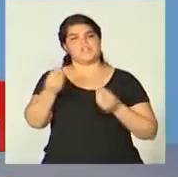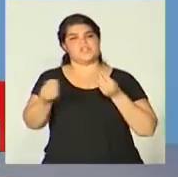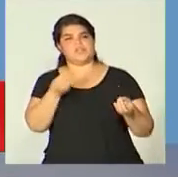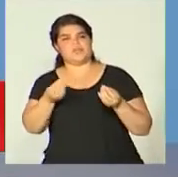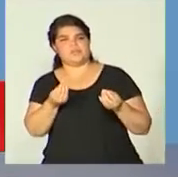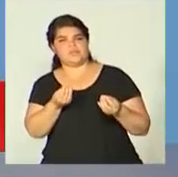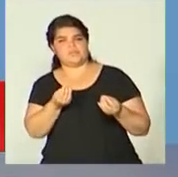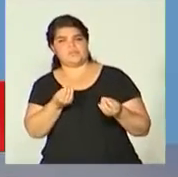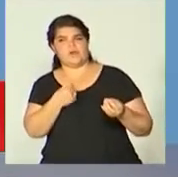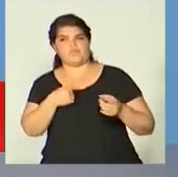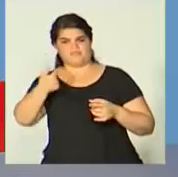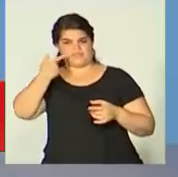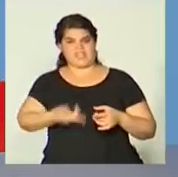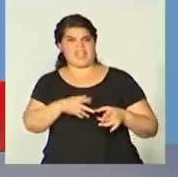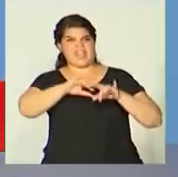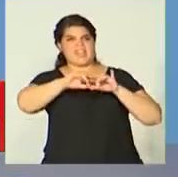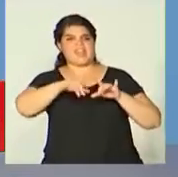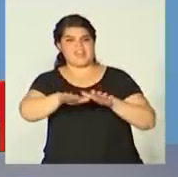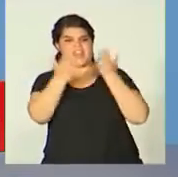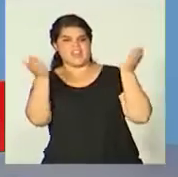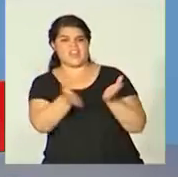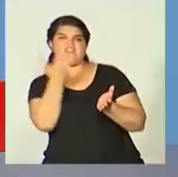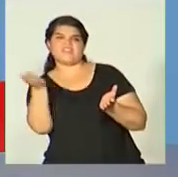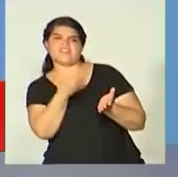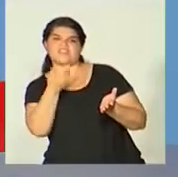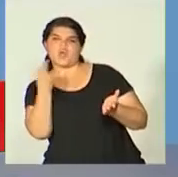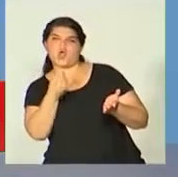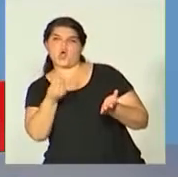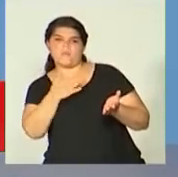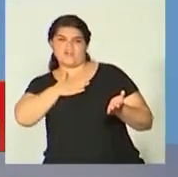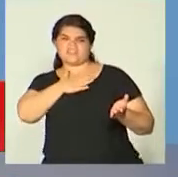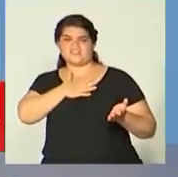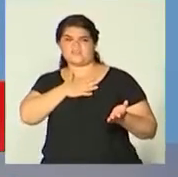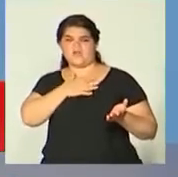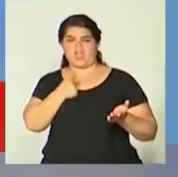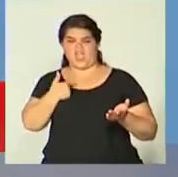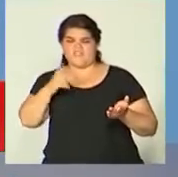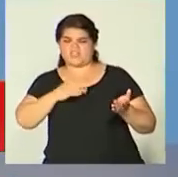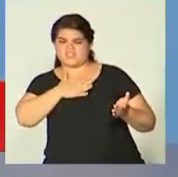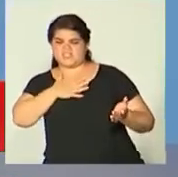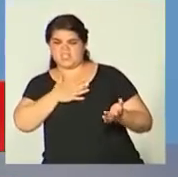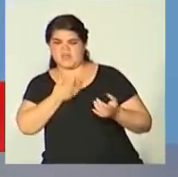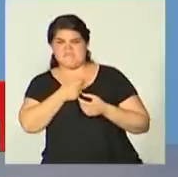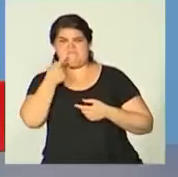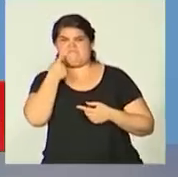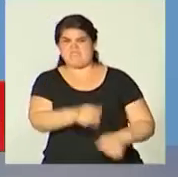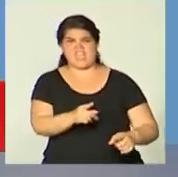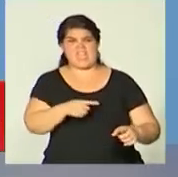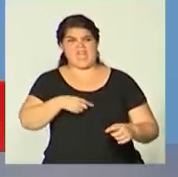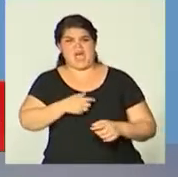las imágenes en las revistas y cómo se sienten o cómo nos sentimos las mujeres feas gordas negras